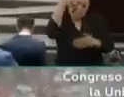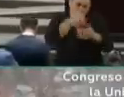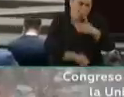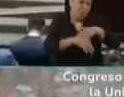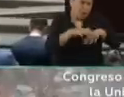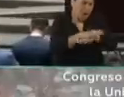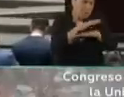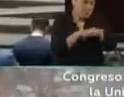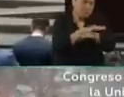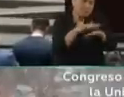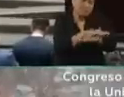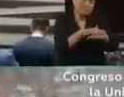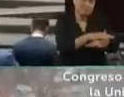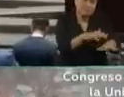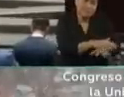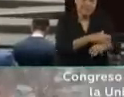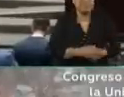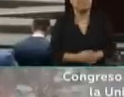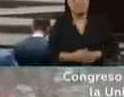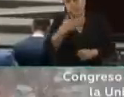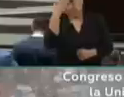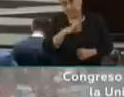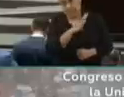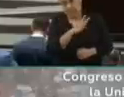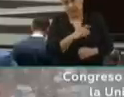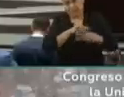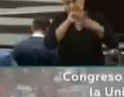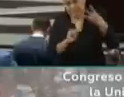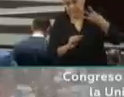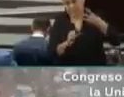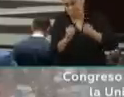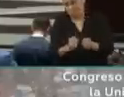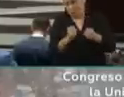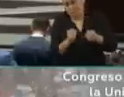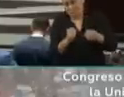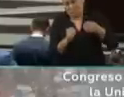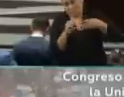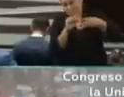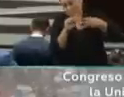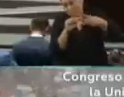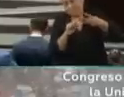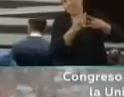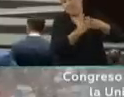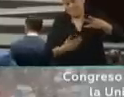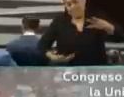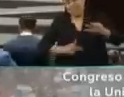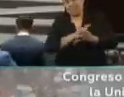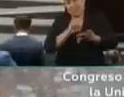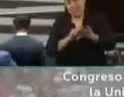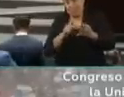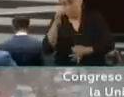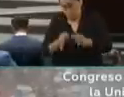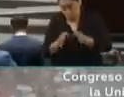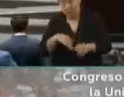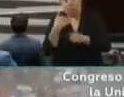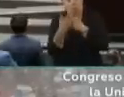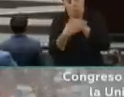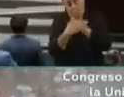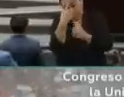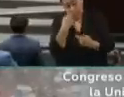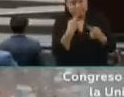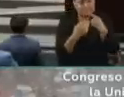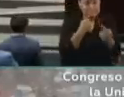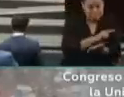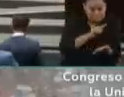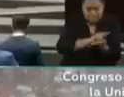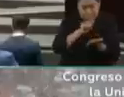Y de los tres poderes que tiene nuestra nación, arrancamos con una reforma profunda en el poder